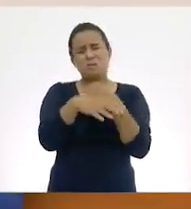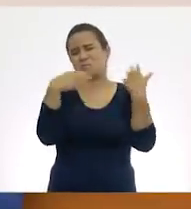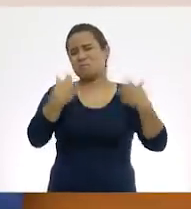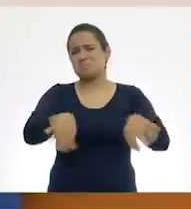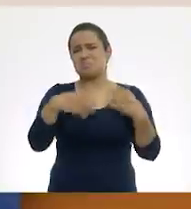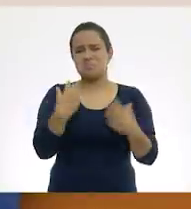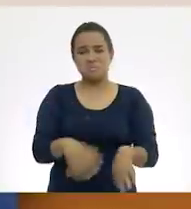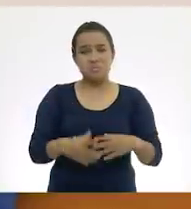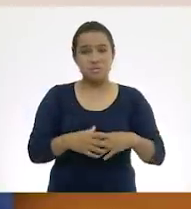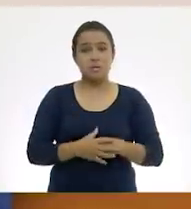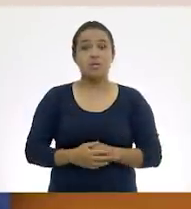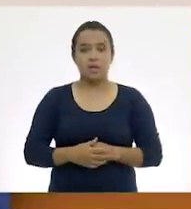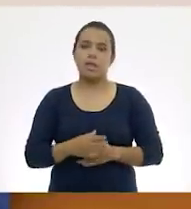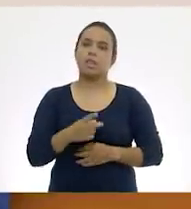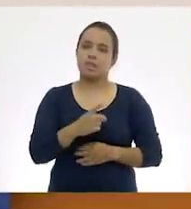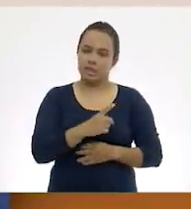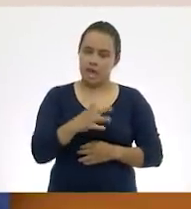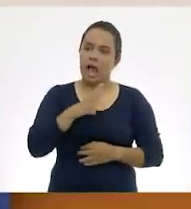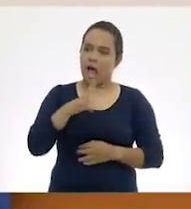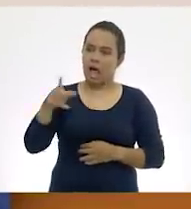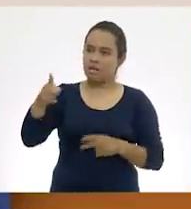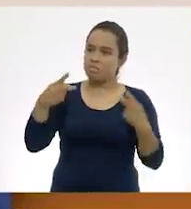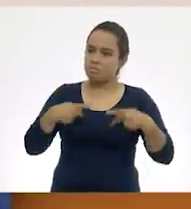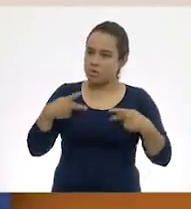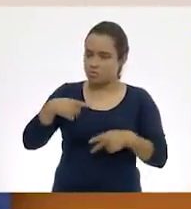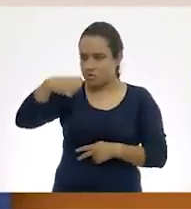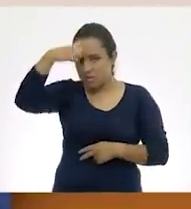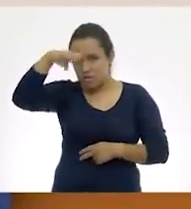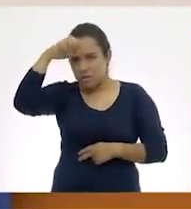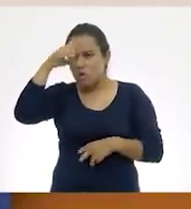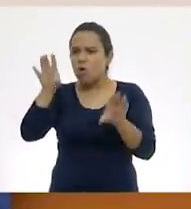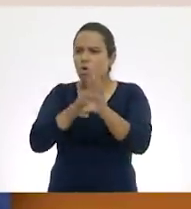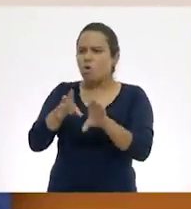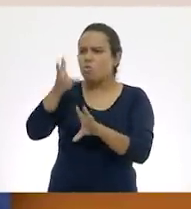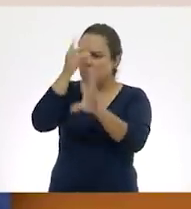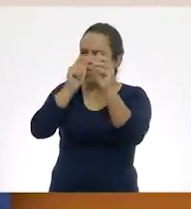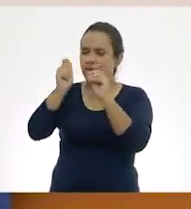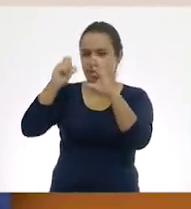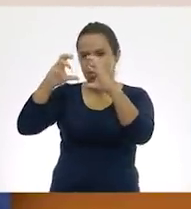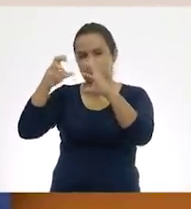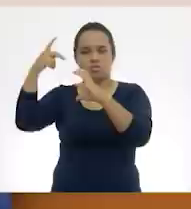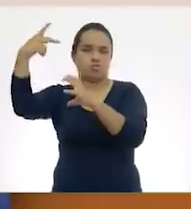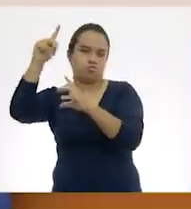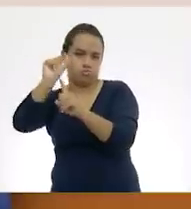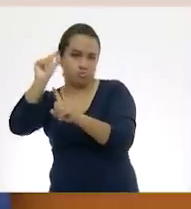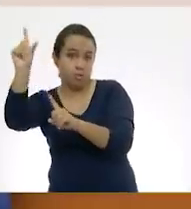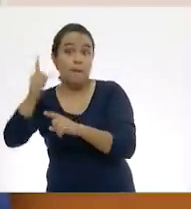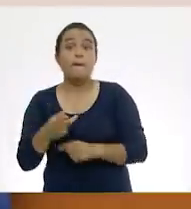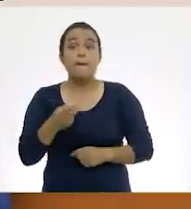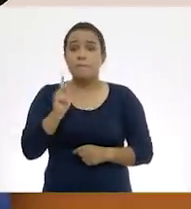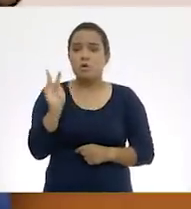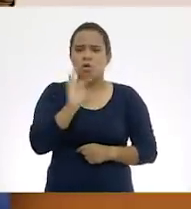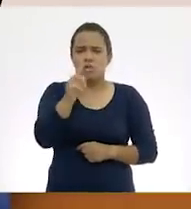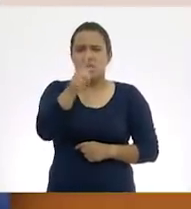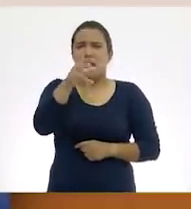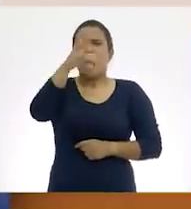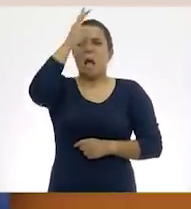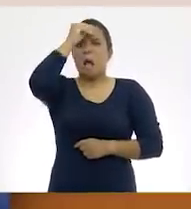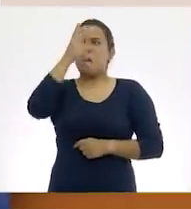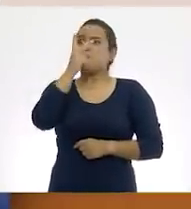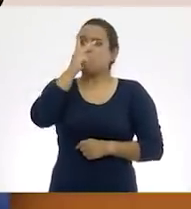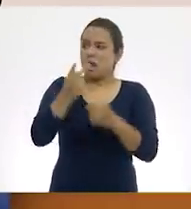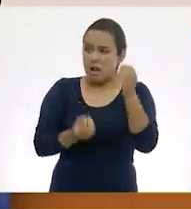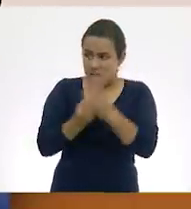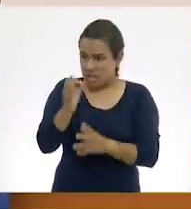Sí. que pues por eso hay gente especializada en aprender acerca de él. Entonces, si nosotros no nos aprendemos estas palabras nuevas